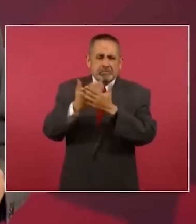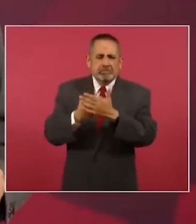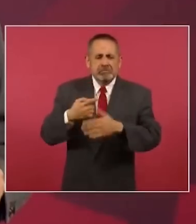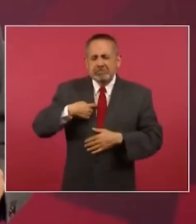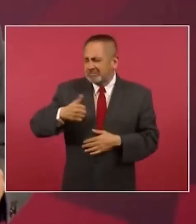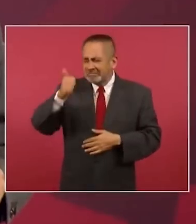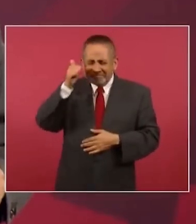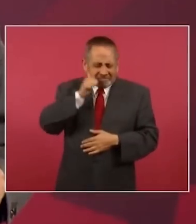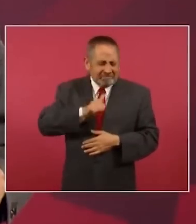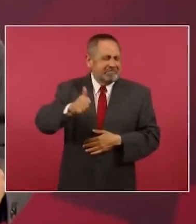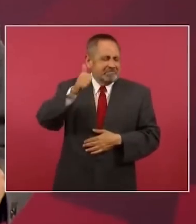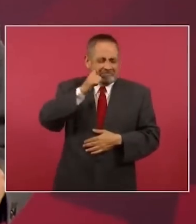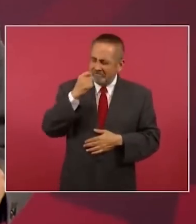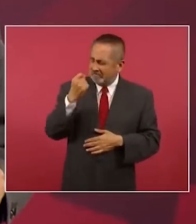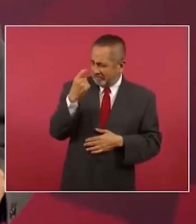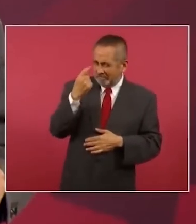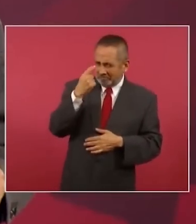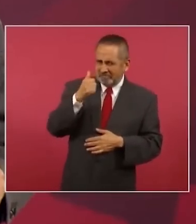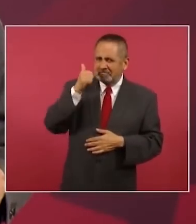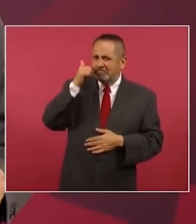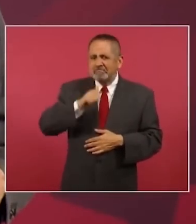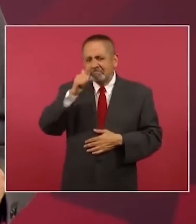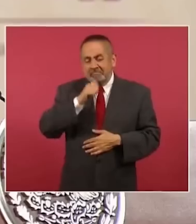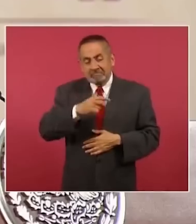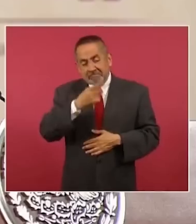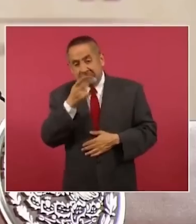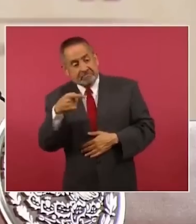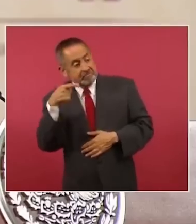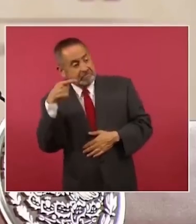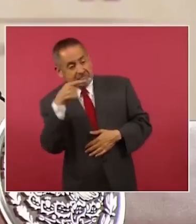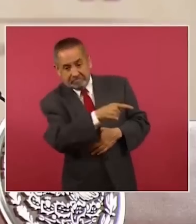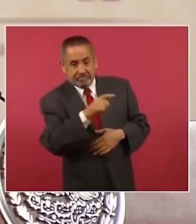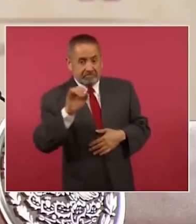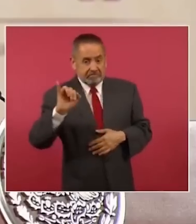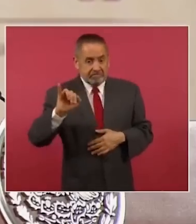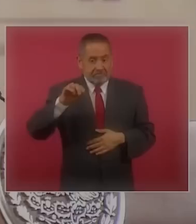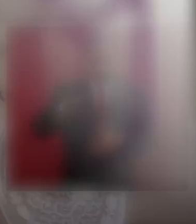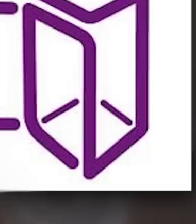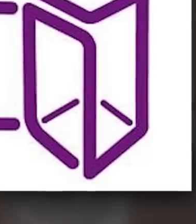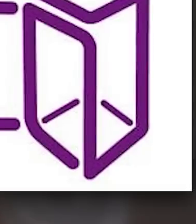dicho que ese instituto